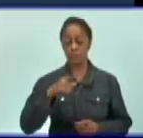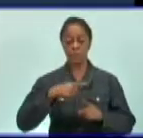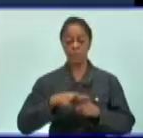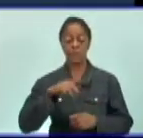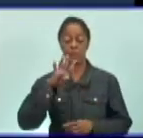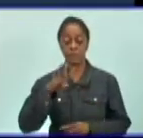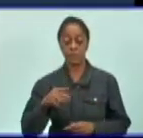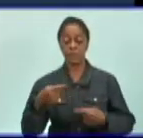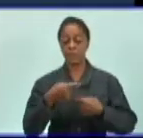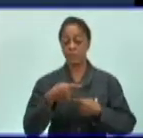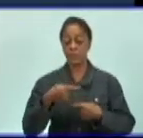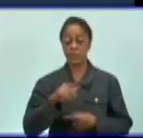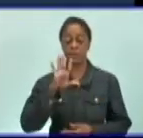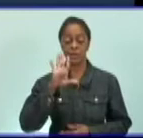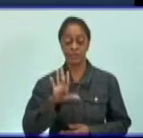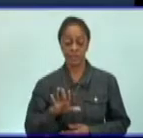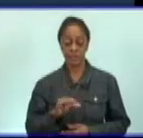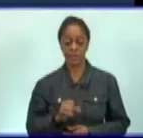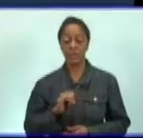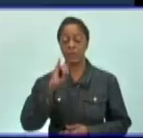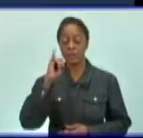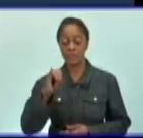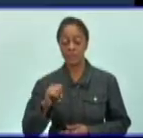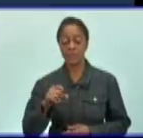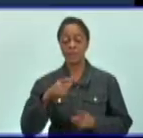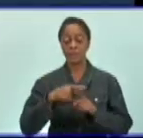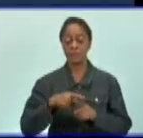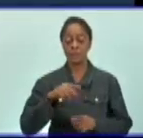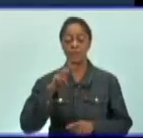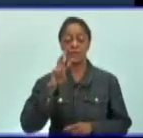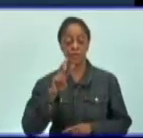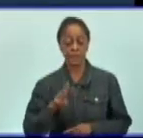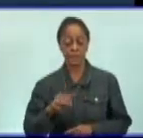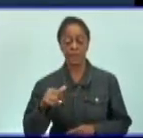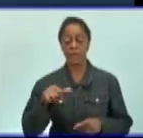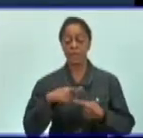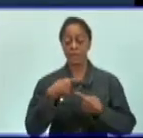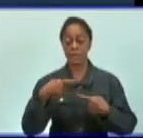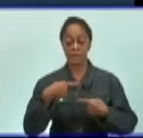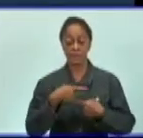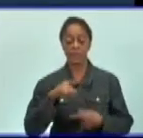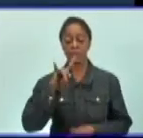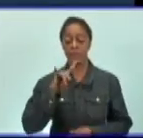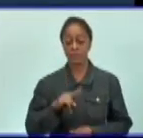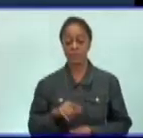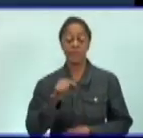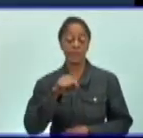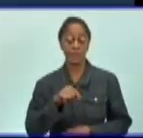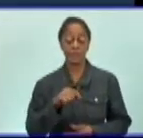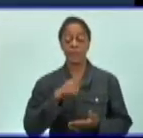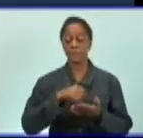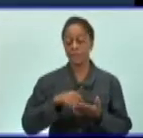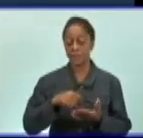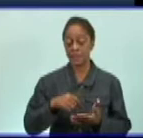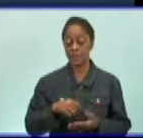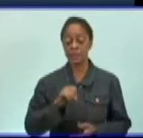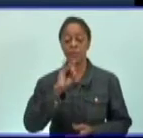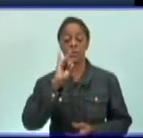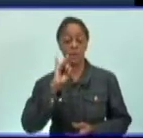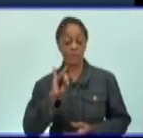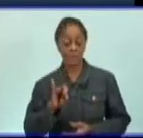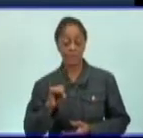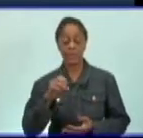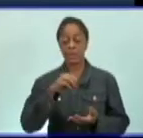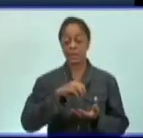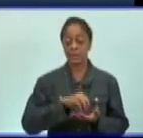es igual a 5 y 6 más 3 es igual a 9. En este caso, escribimos el 7 en el